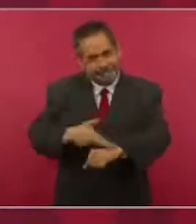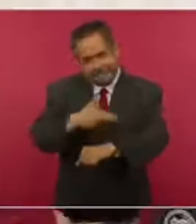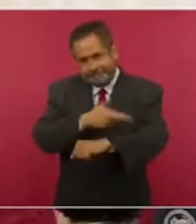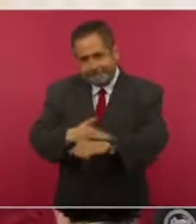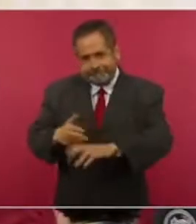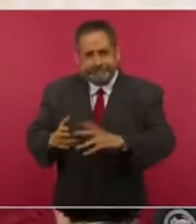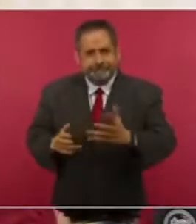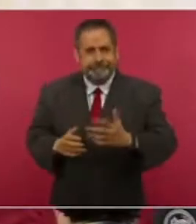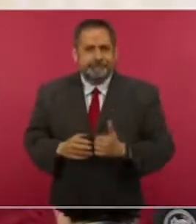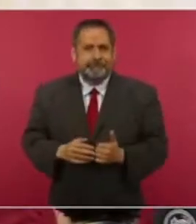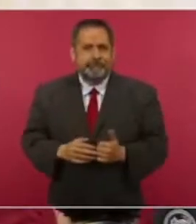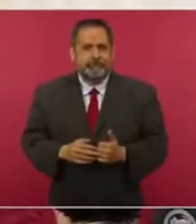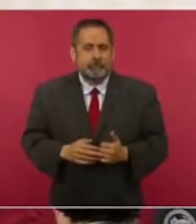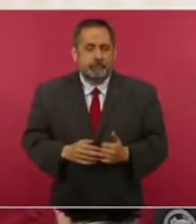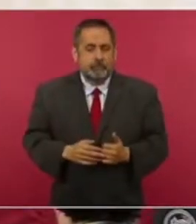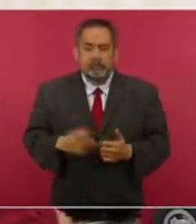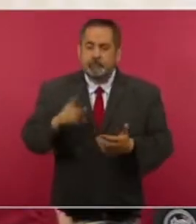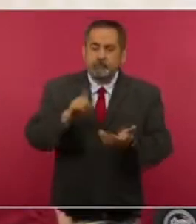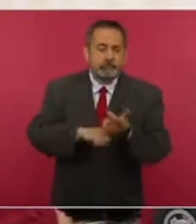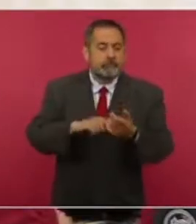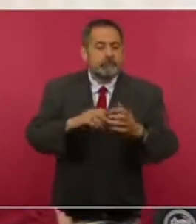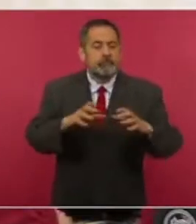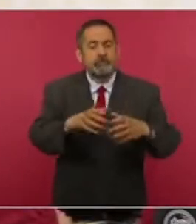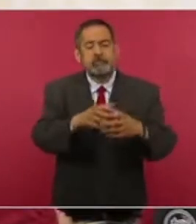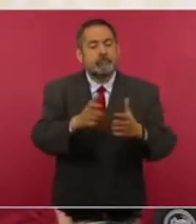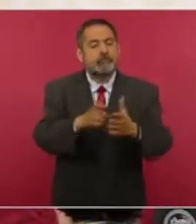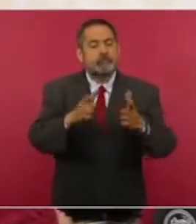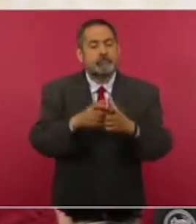porque hay grupos